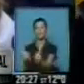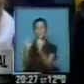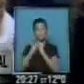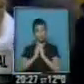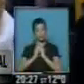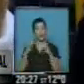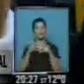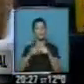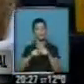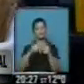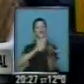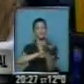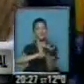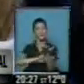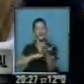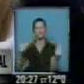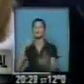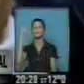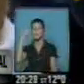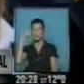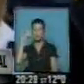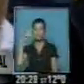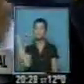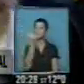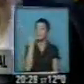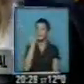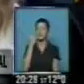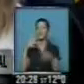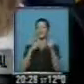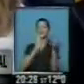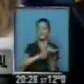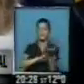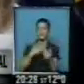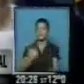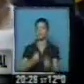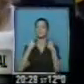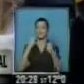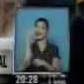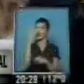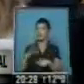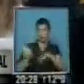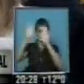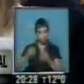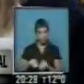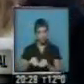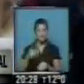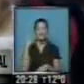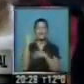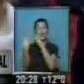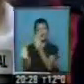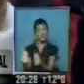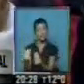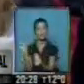Izquierda, porque creemos que es necesario fortalecer una alternativa de izquierda en todo el país. Los candidatos que se vienen para las elecciones